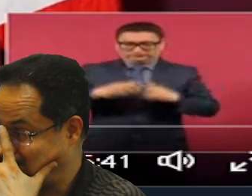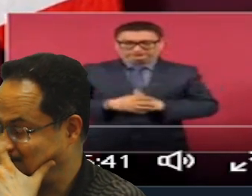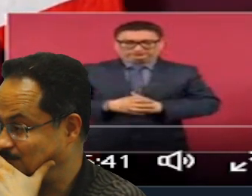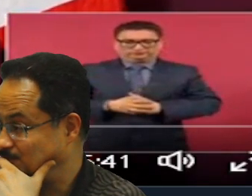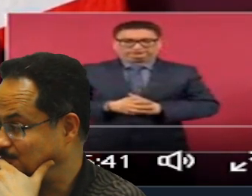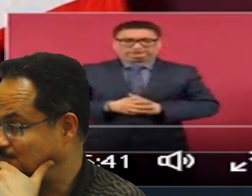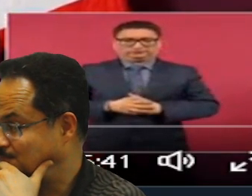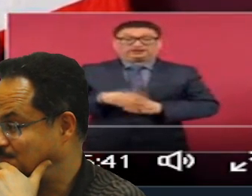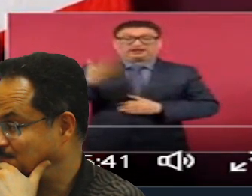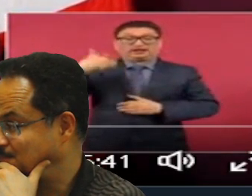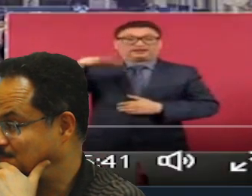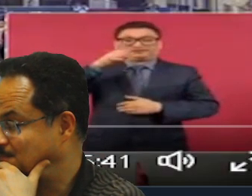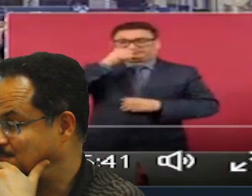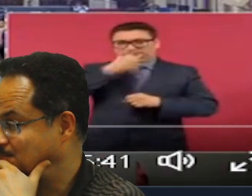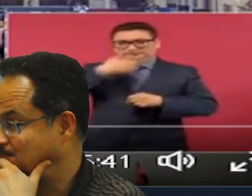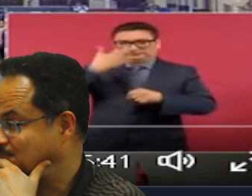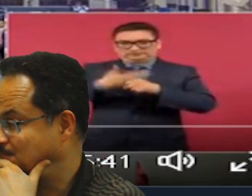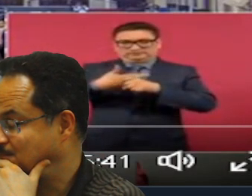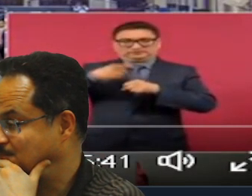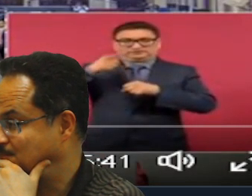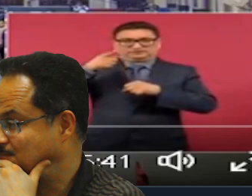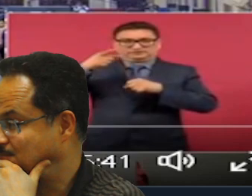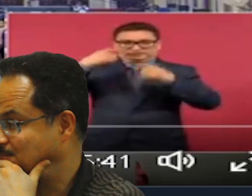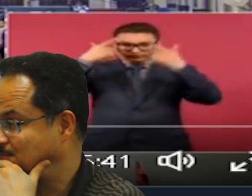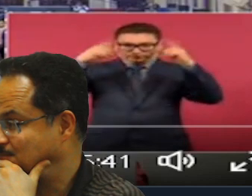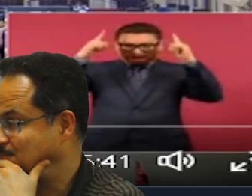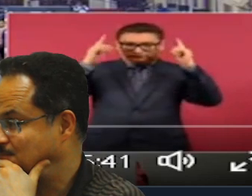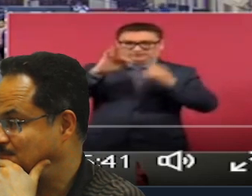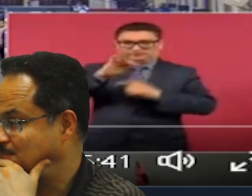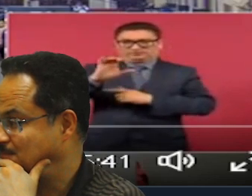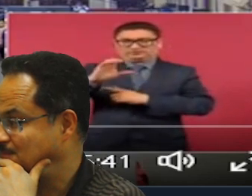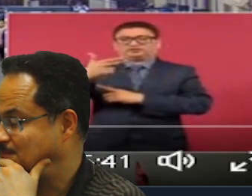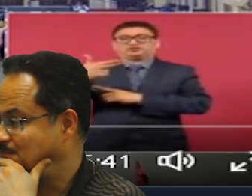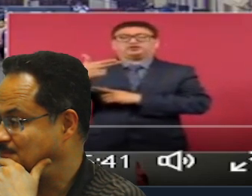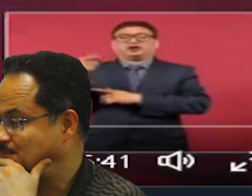que era una secretaría antes de Calderón